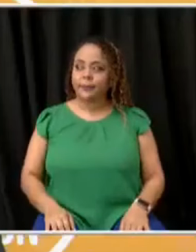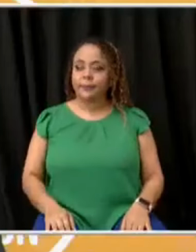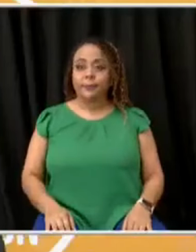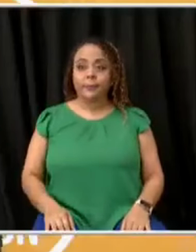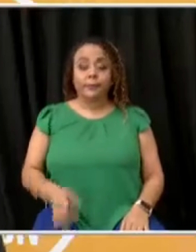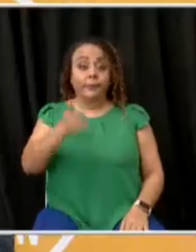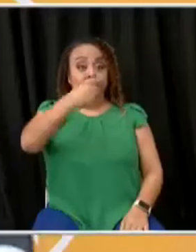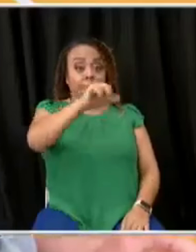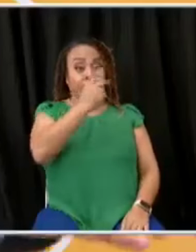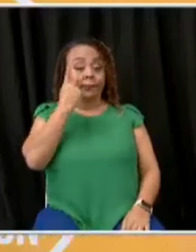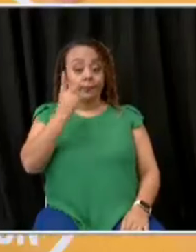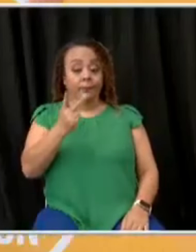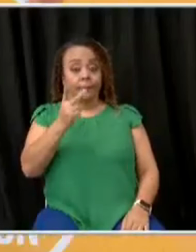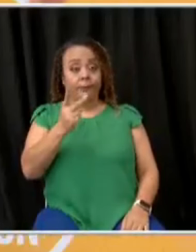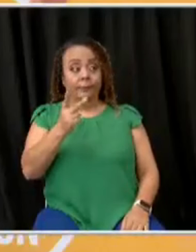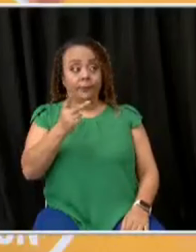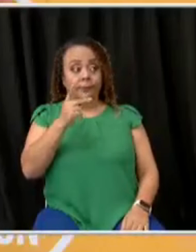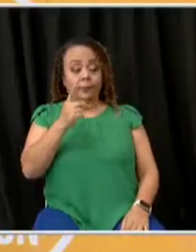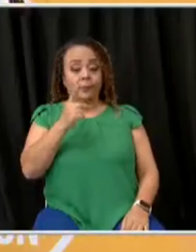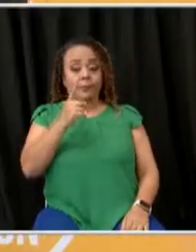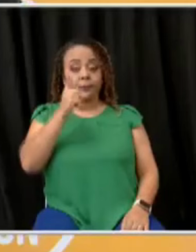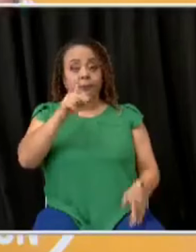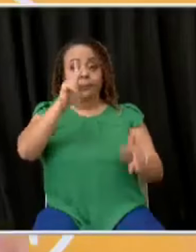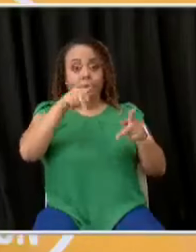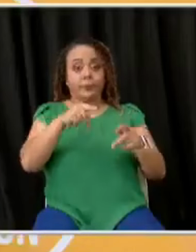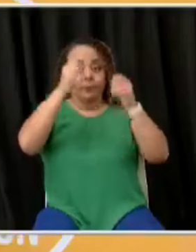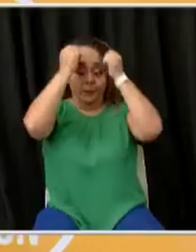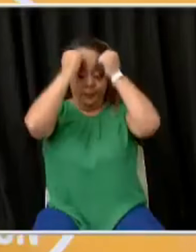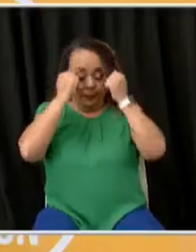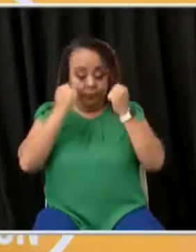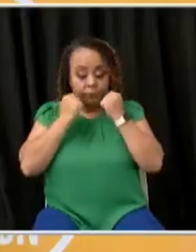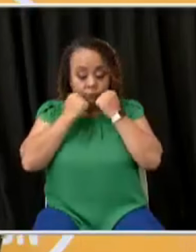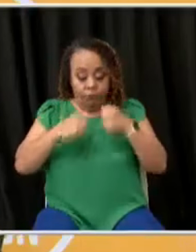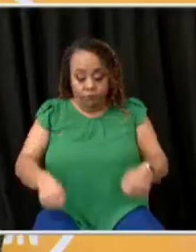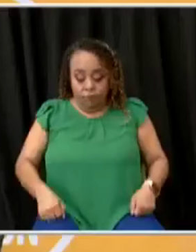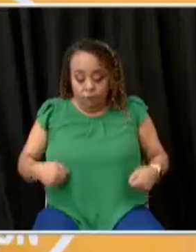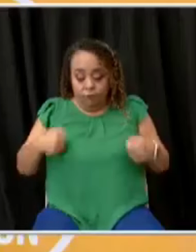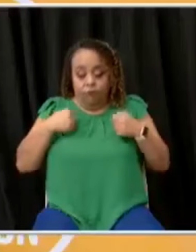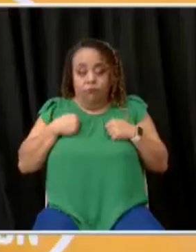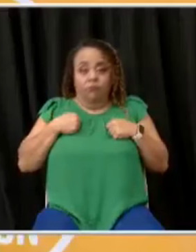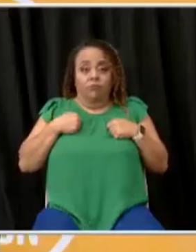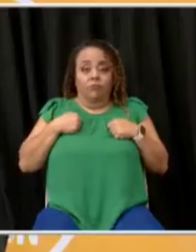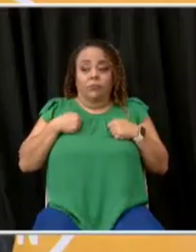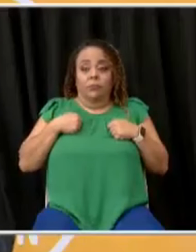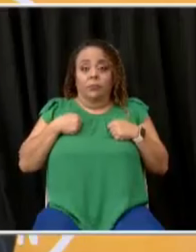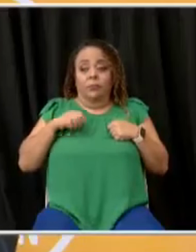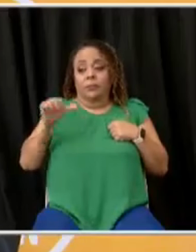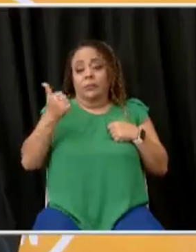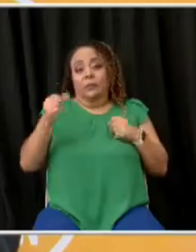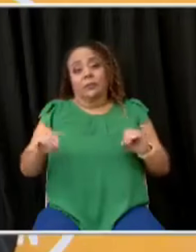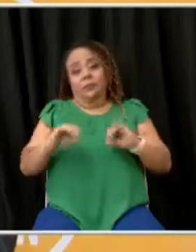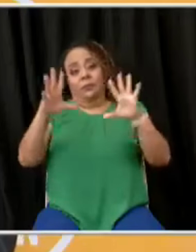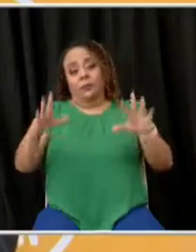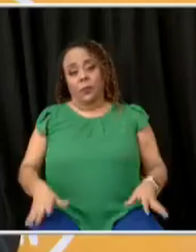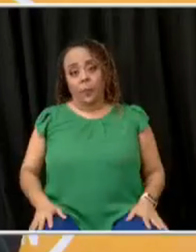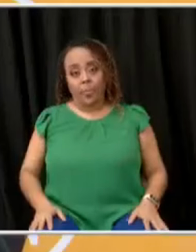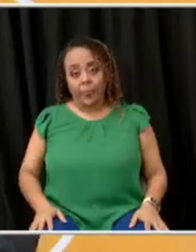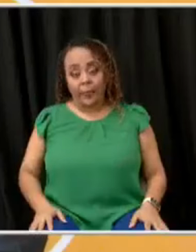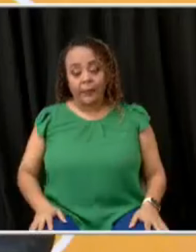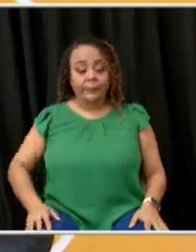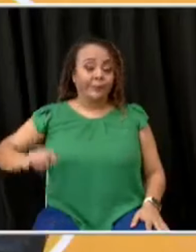ustedes ven en el campo un aplicador de plaguicidas que está con un kimono que es impermeable a las 10 de la mañana